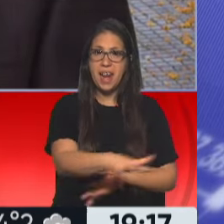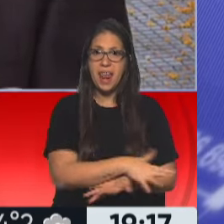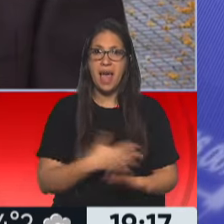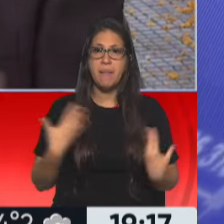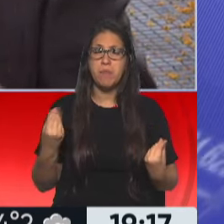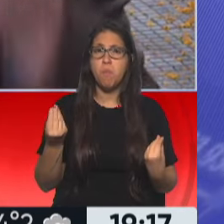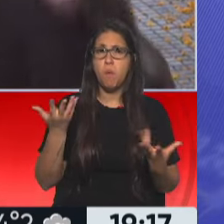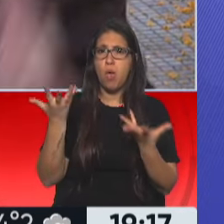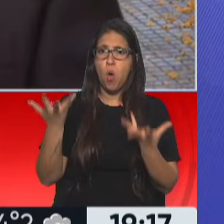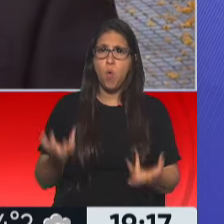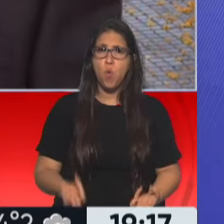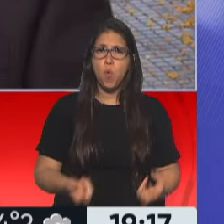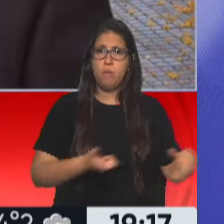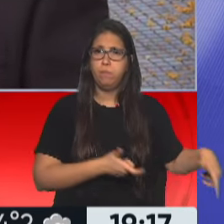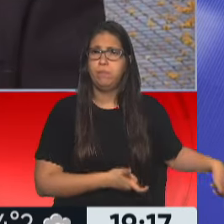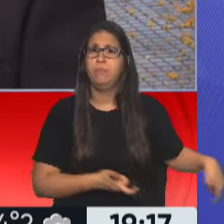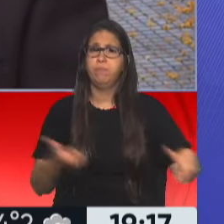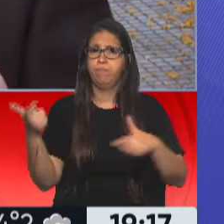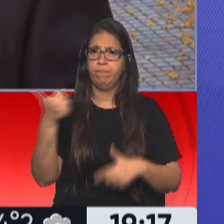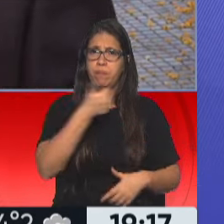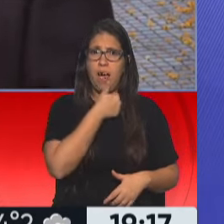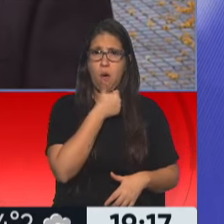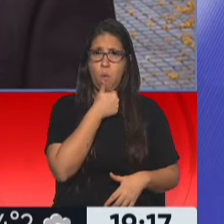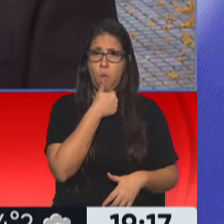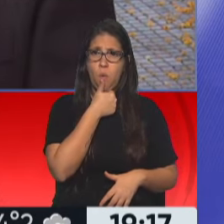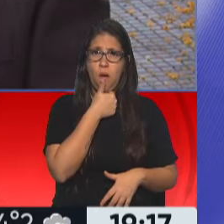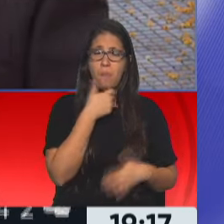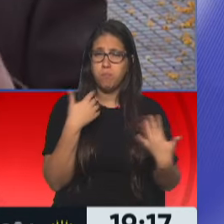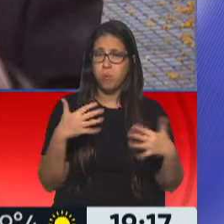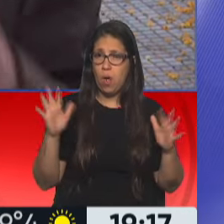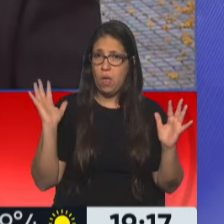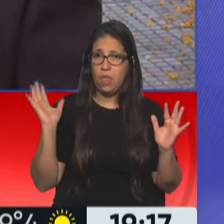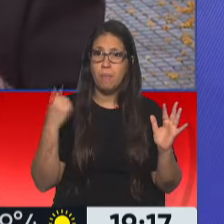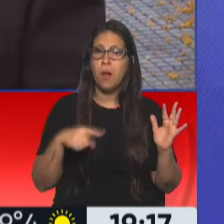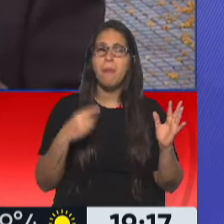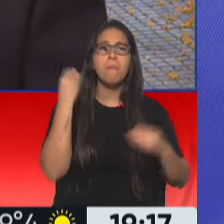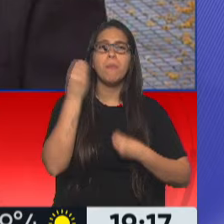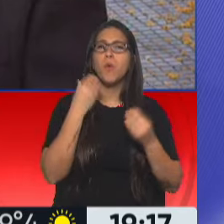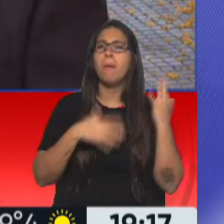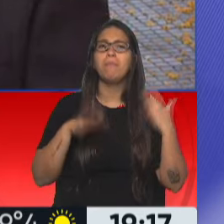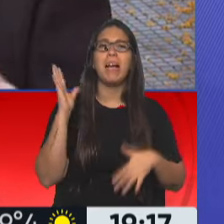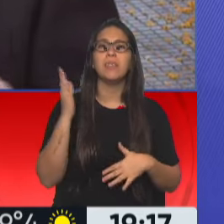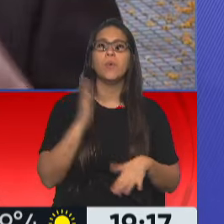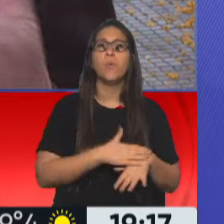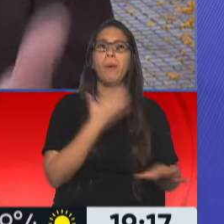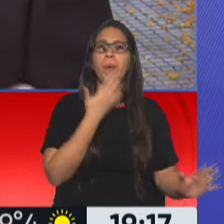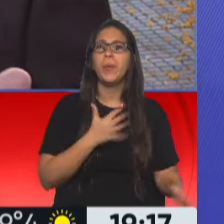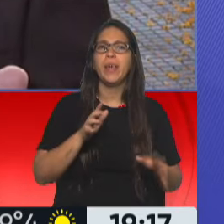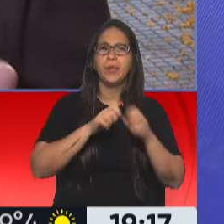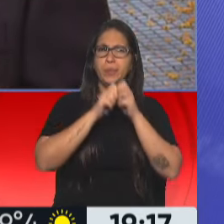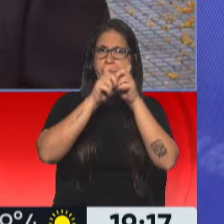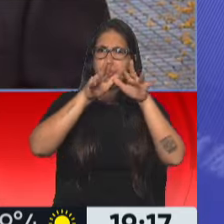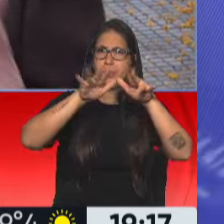a la napa freática quizás con algún tiempo, pero a mí lo que más me preocupa es la dispersión por parte del viento. Para que